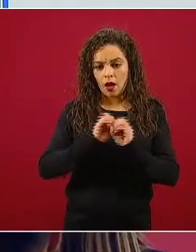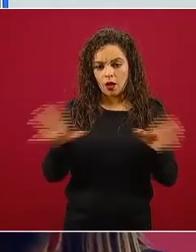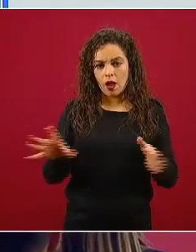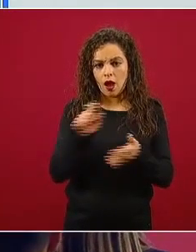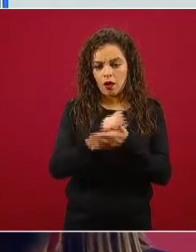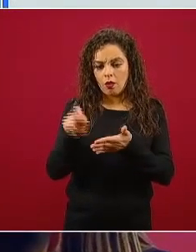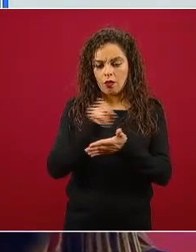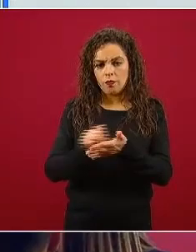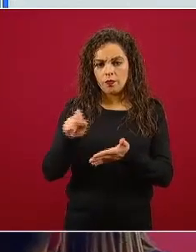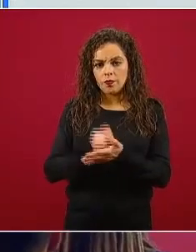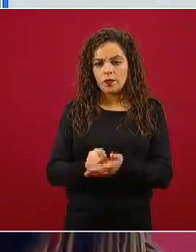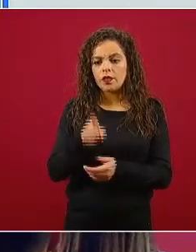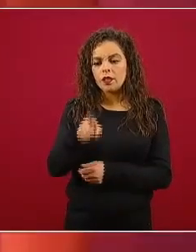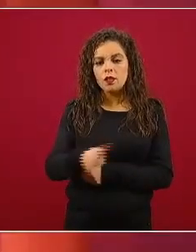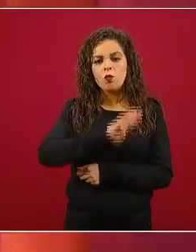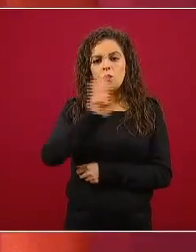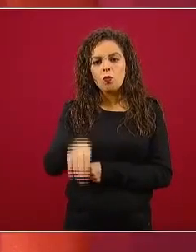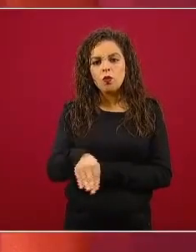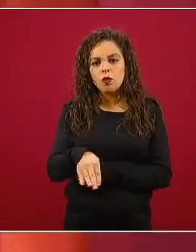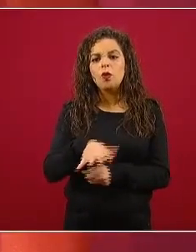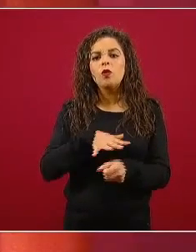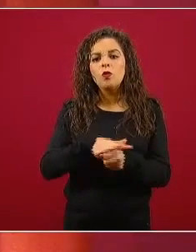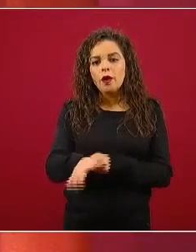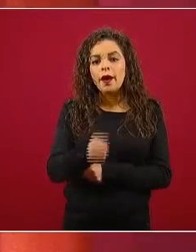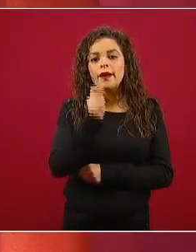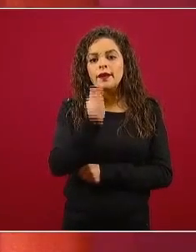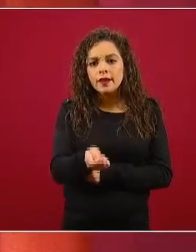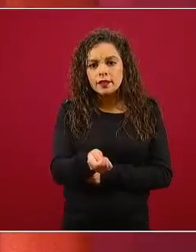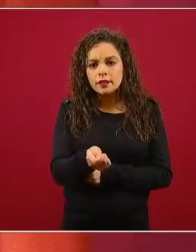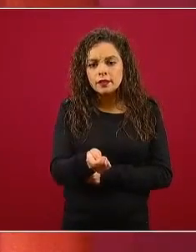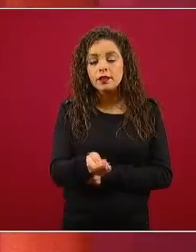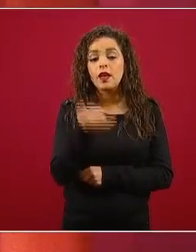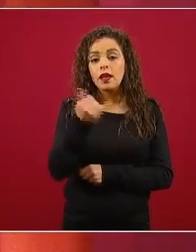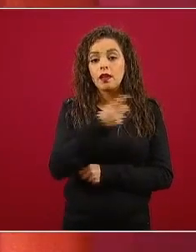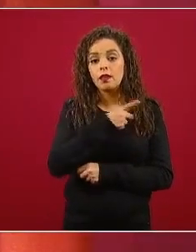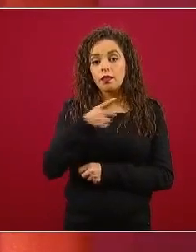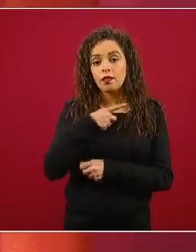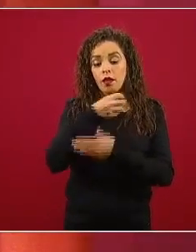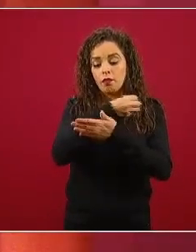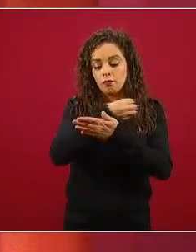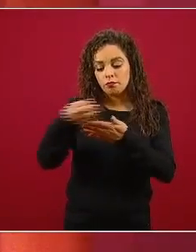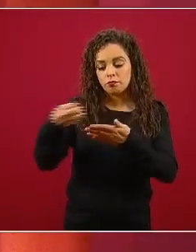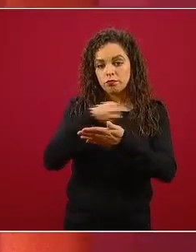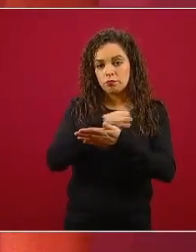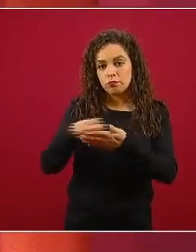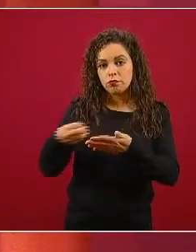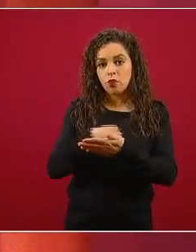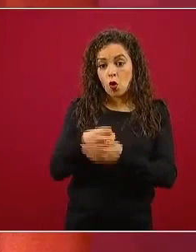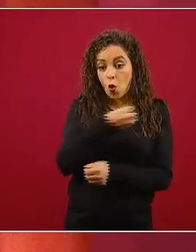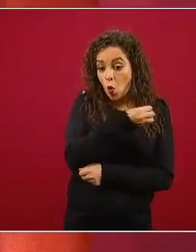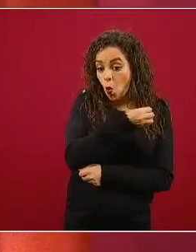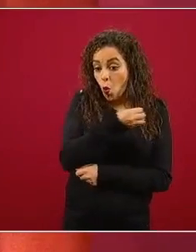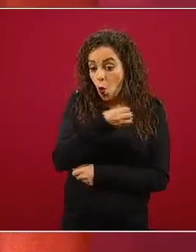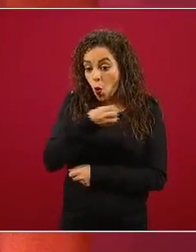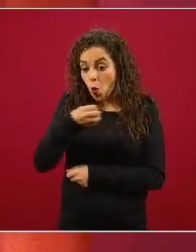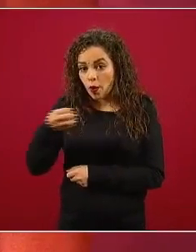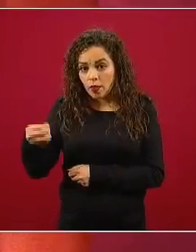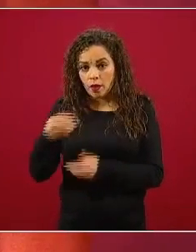entre estas causas de muerte deben ponerse en el orden en que las causas fueron llevando al desenlace